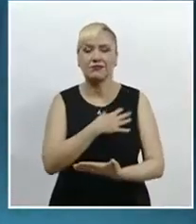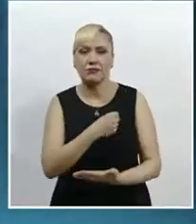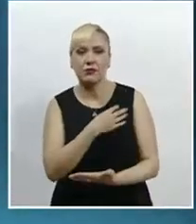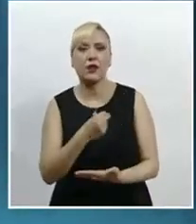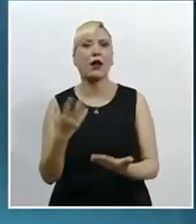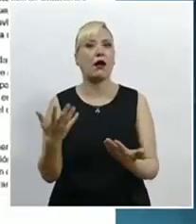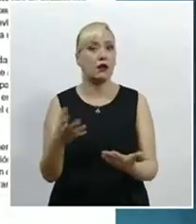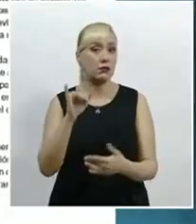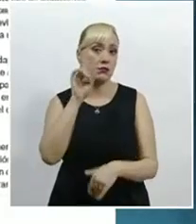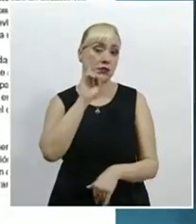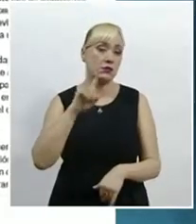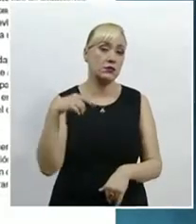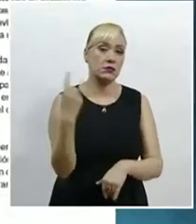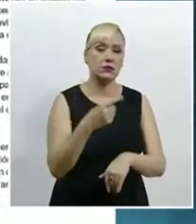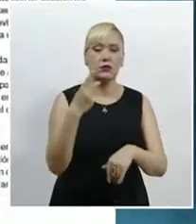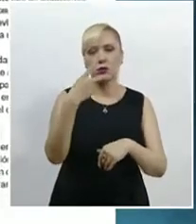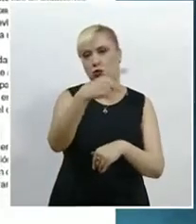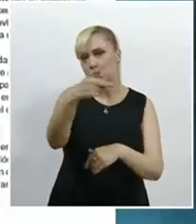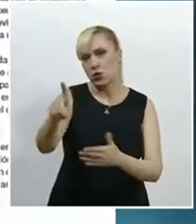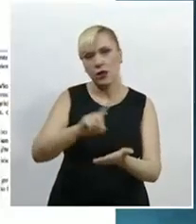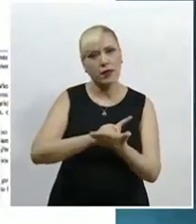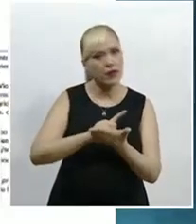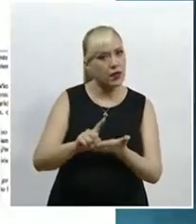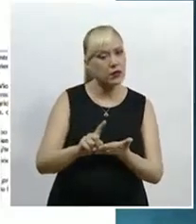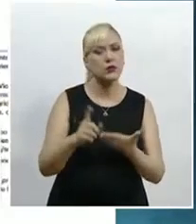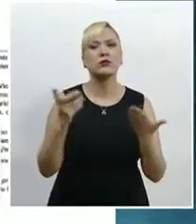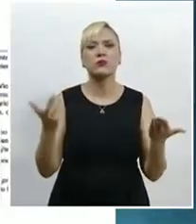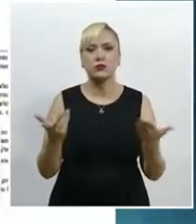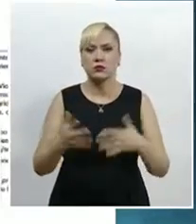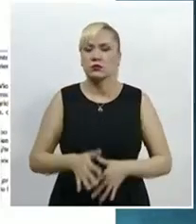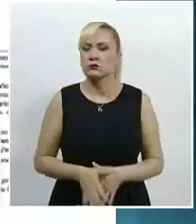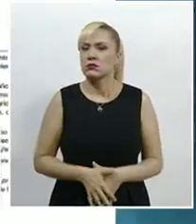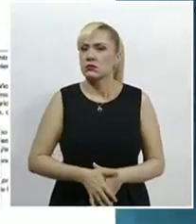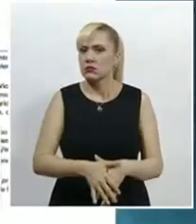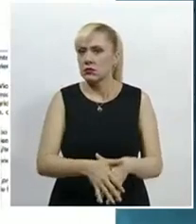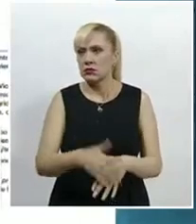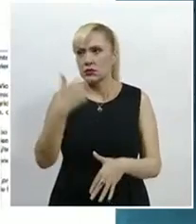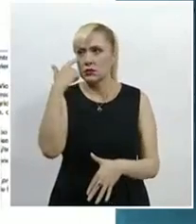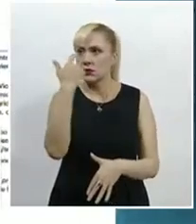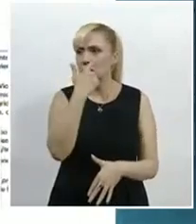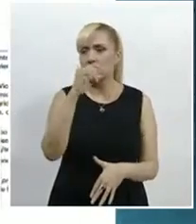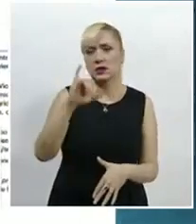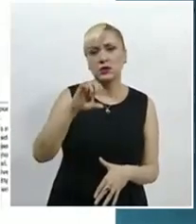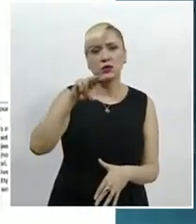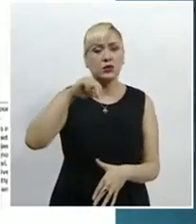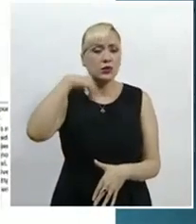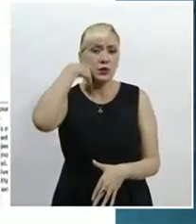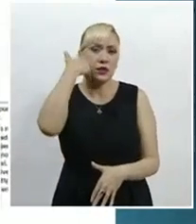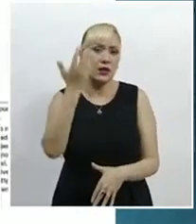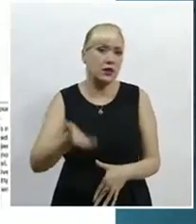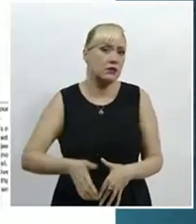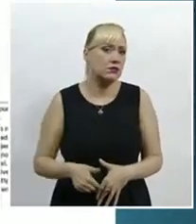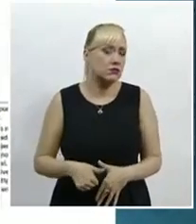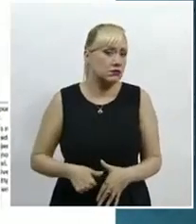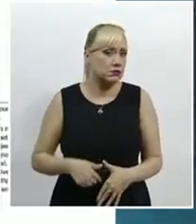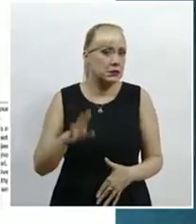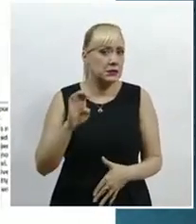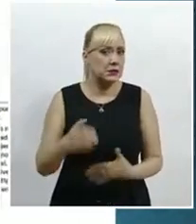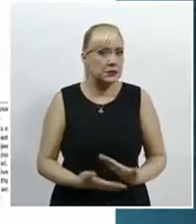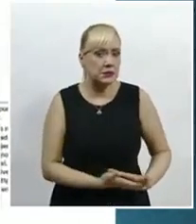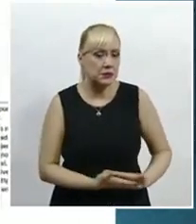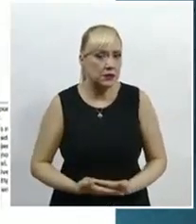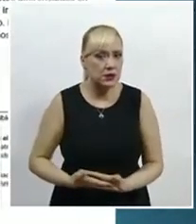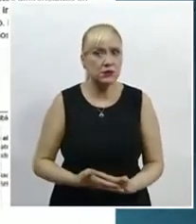que permiten a las mujeres y a otras personas con capacidad de gestar tener el poder y la autodeterminación sobre su destino reproductivo